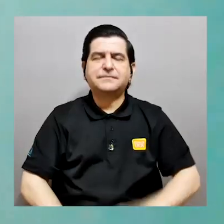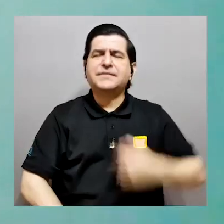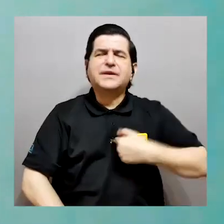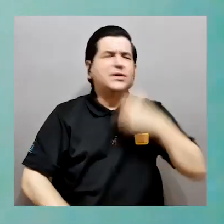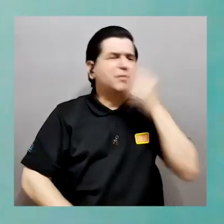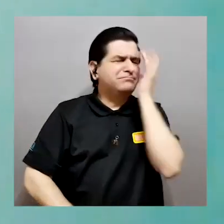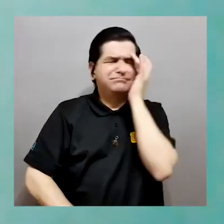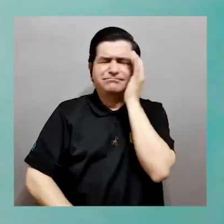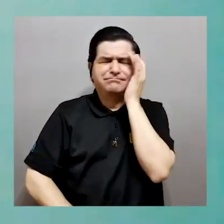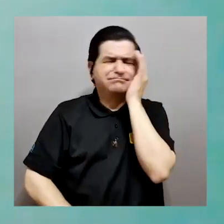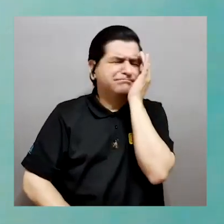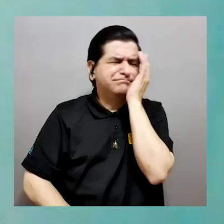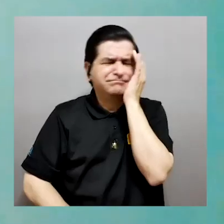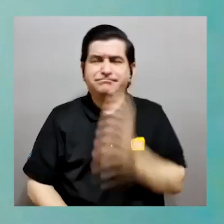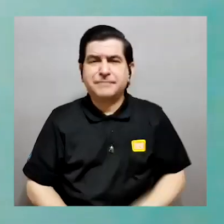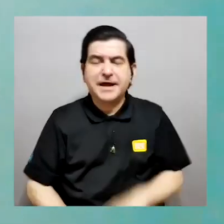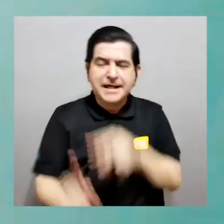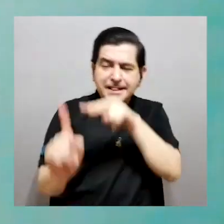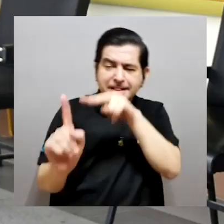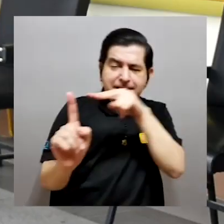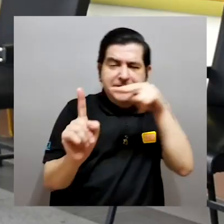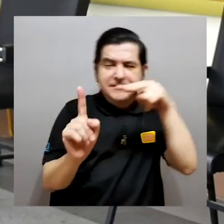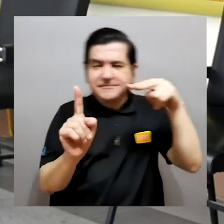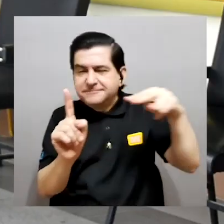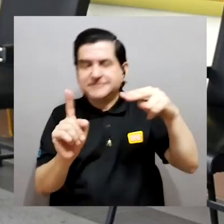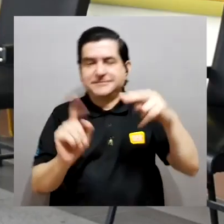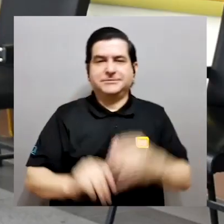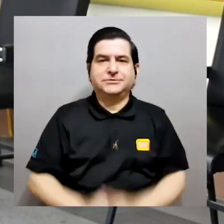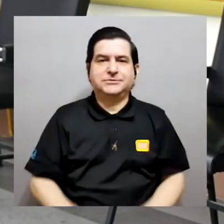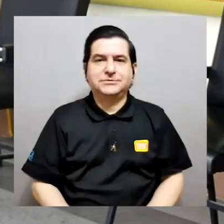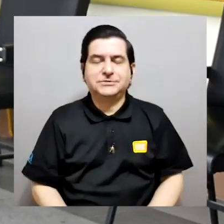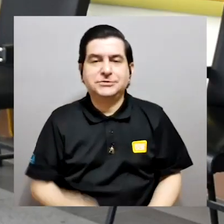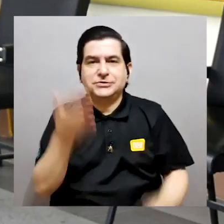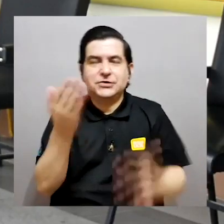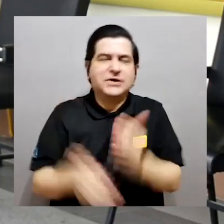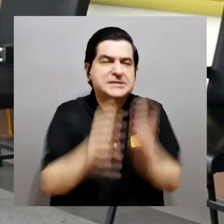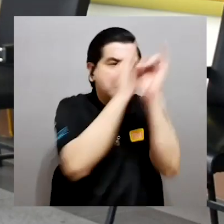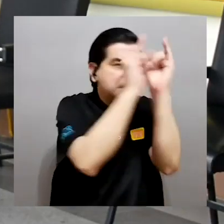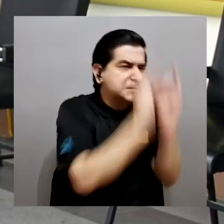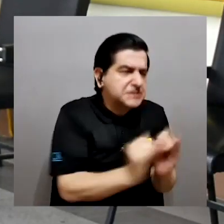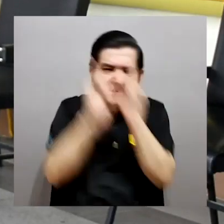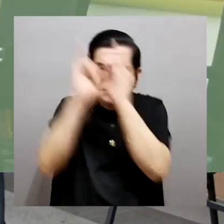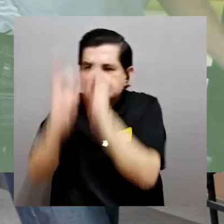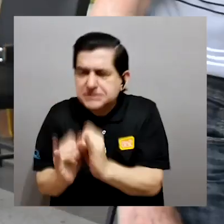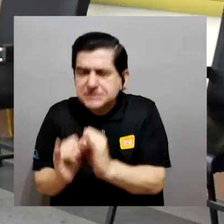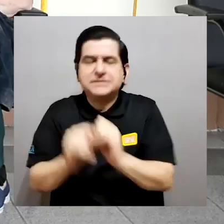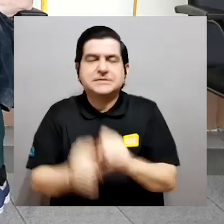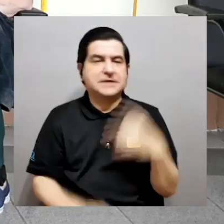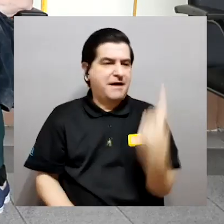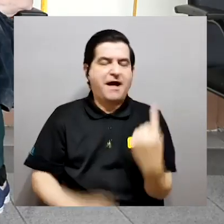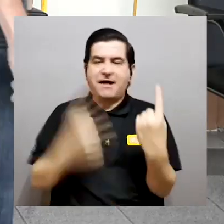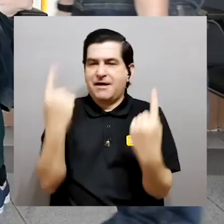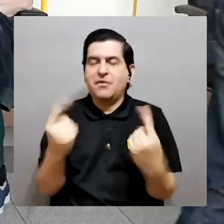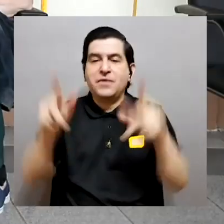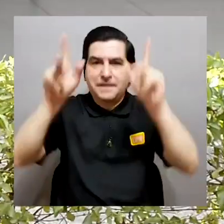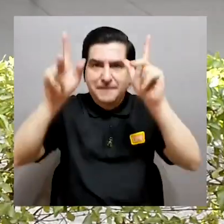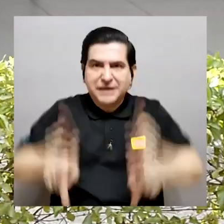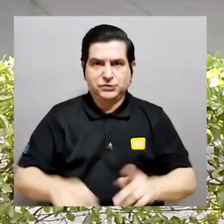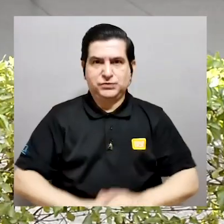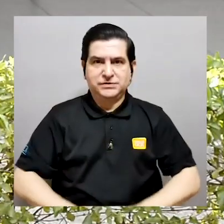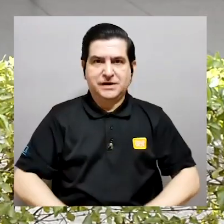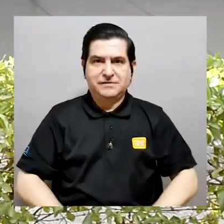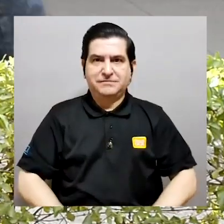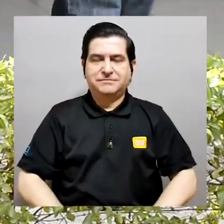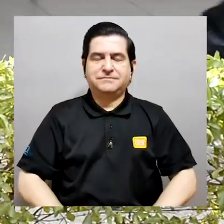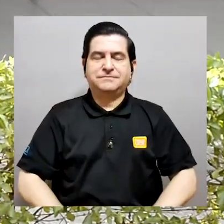Sí me preocupa mucho la visión, ¿verdad?, muy individualista de las personas, ¿verdad?